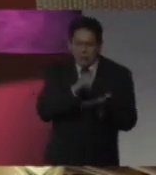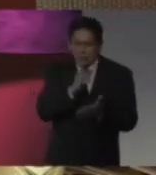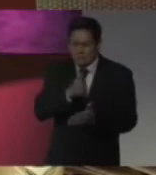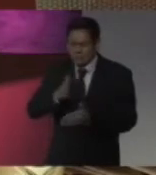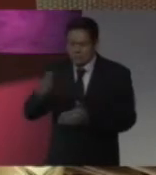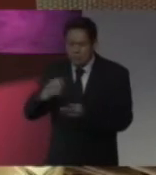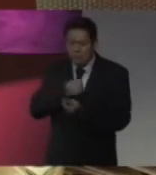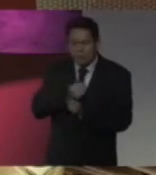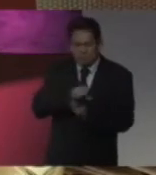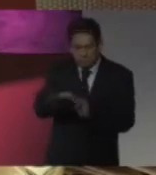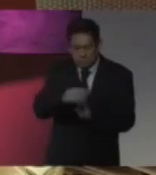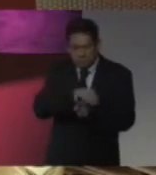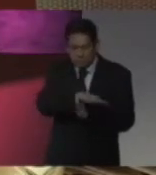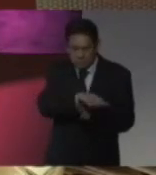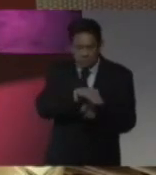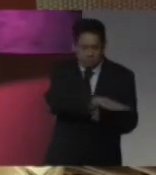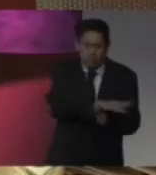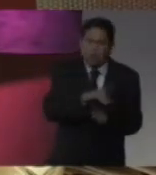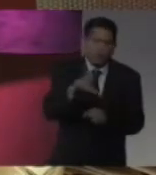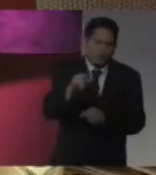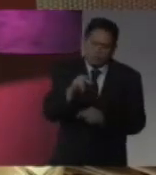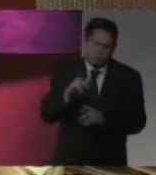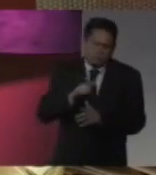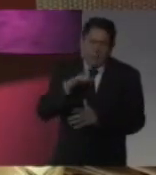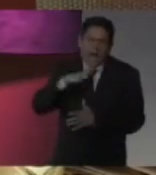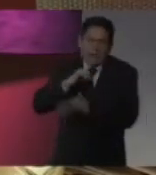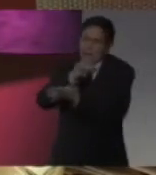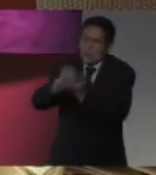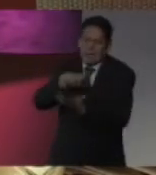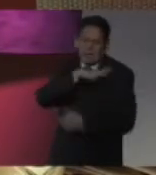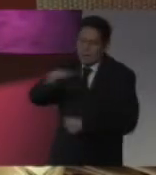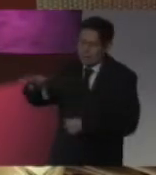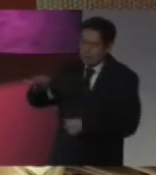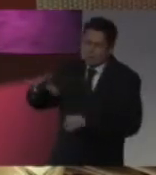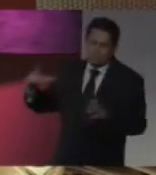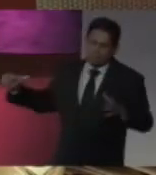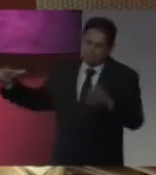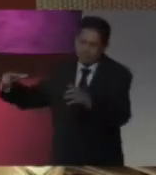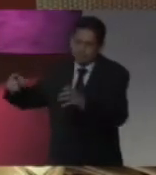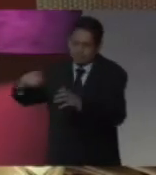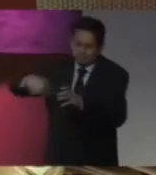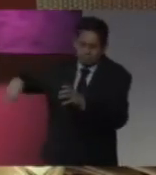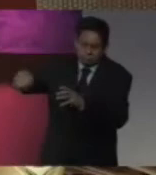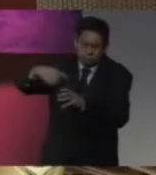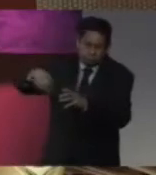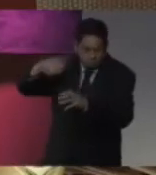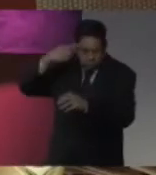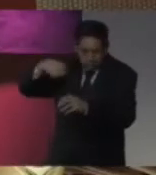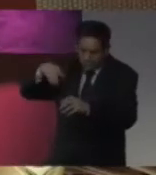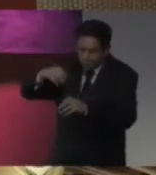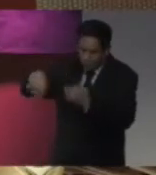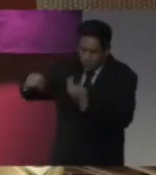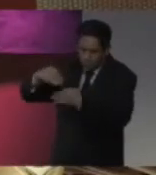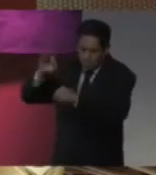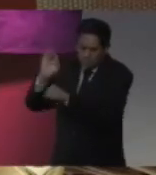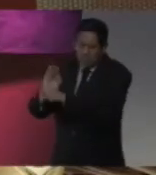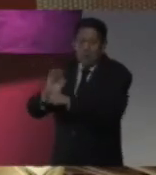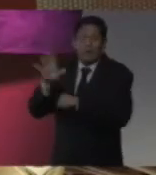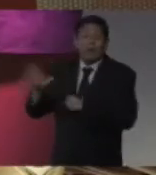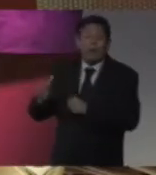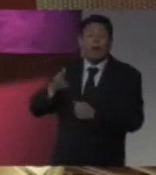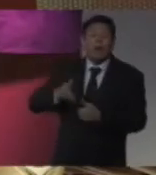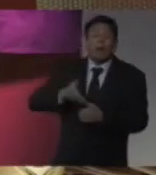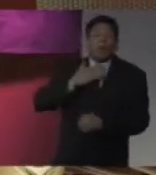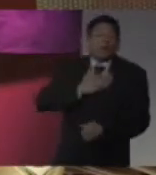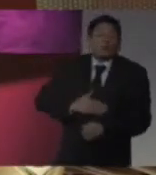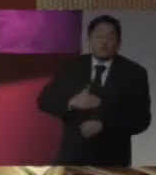civil, ni de un derecho mercantil, sino de un derecho comunal que involucra y que tiene también como forma de justicia no el tribunal. La